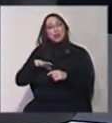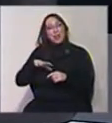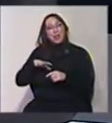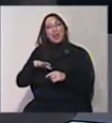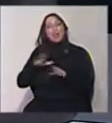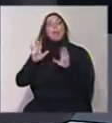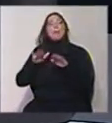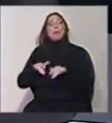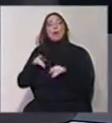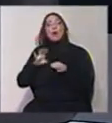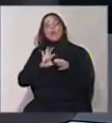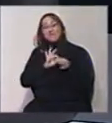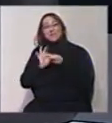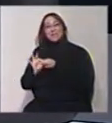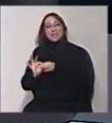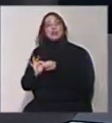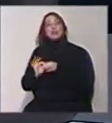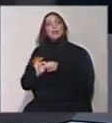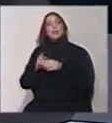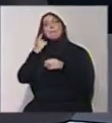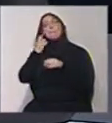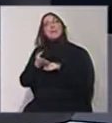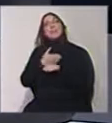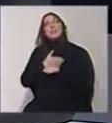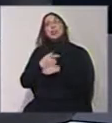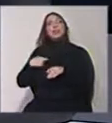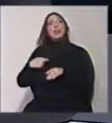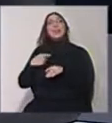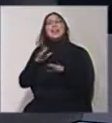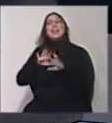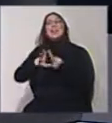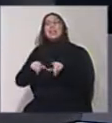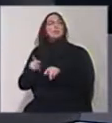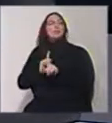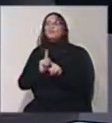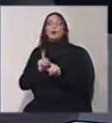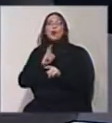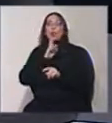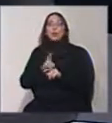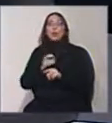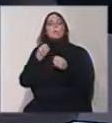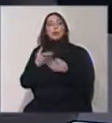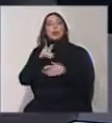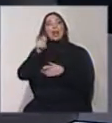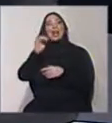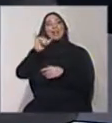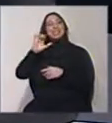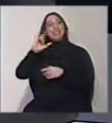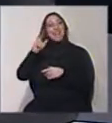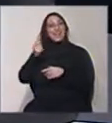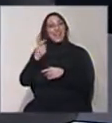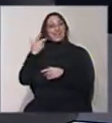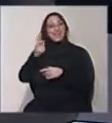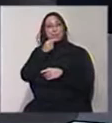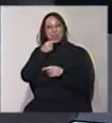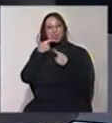en la vinculación que tienen con la prevención del delito, no están dando resultados. Porque por algo la Llera dice lo que dice. El tema de las cárceles, sin duda, es